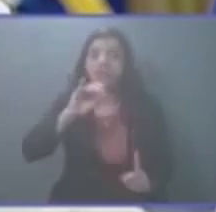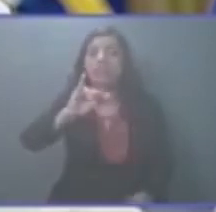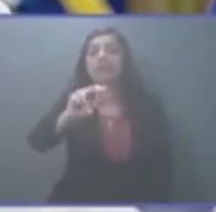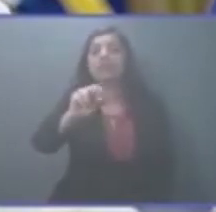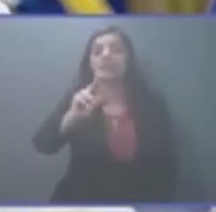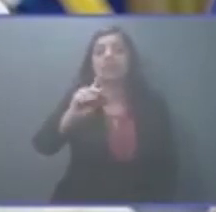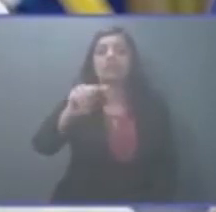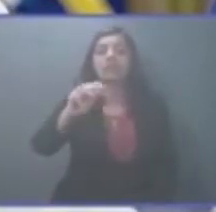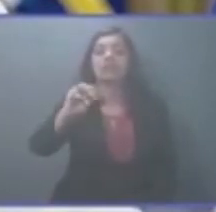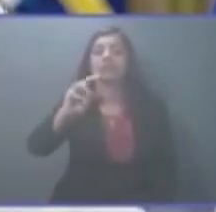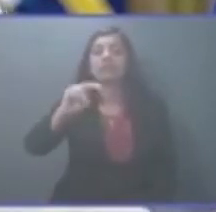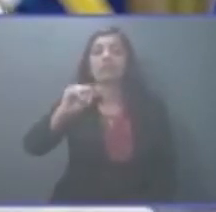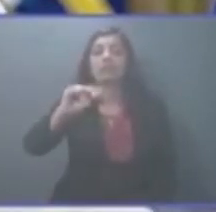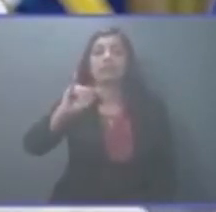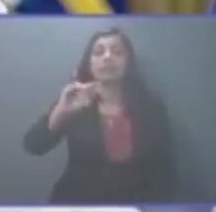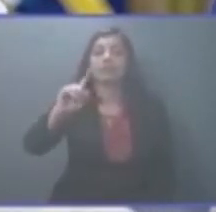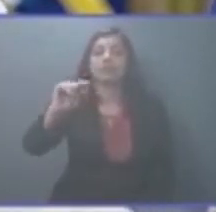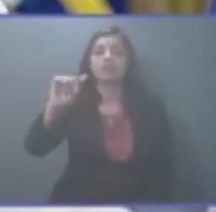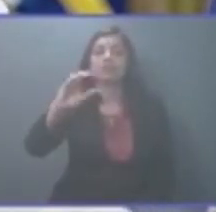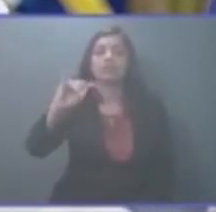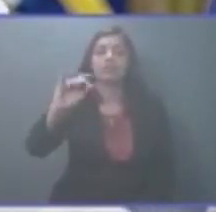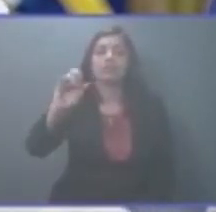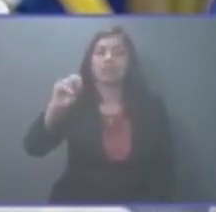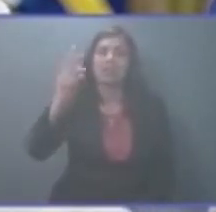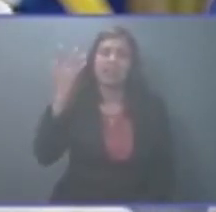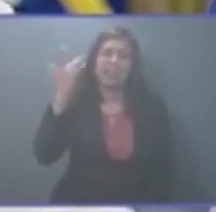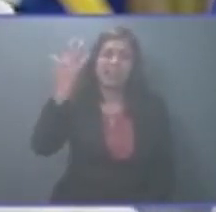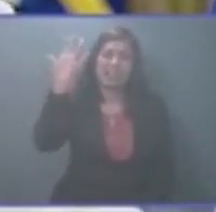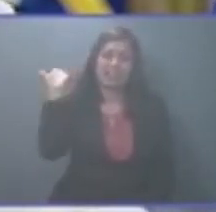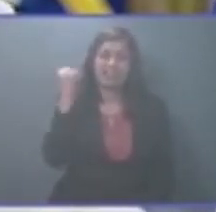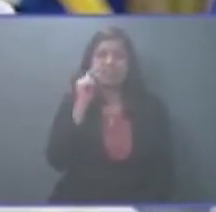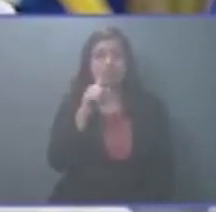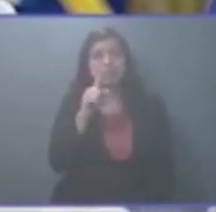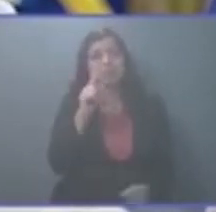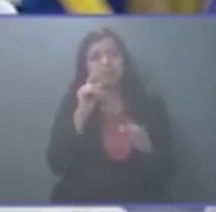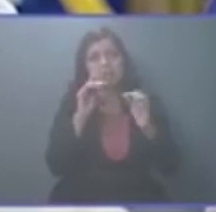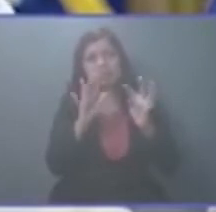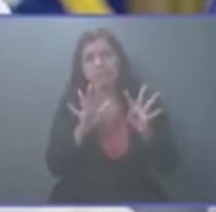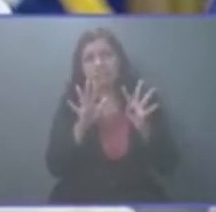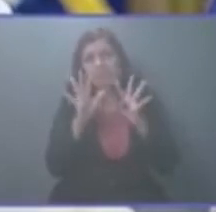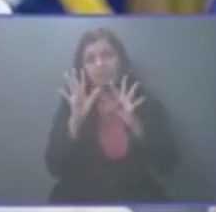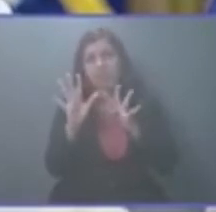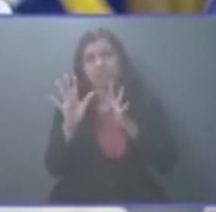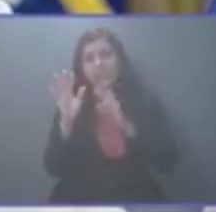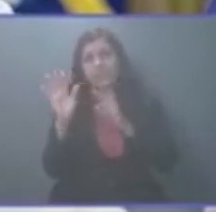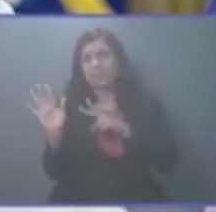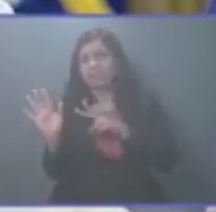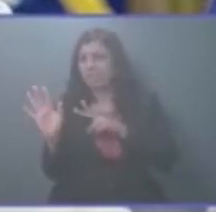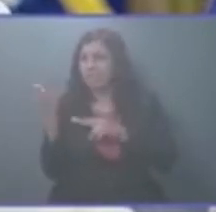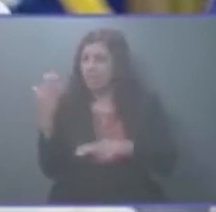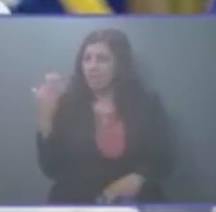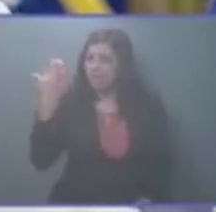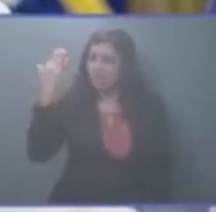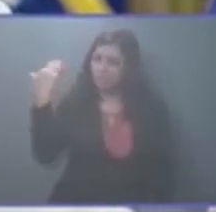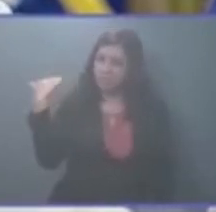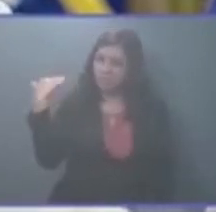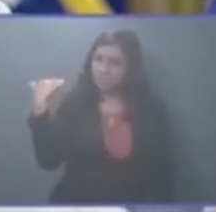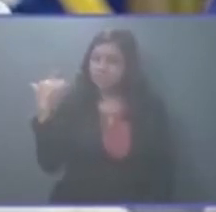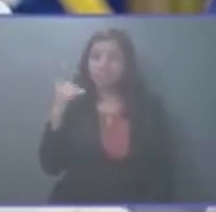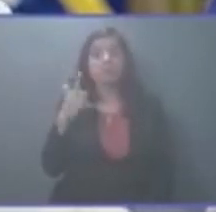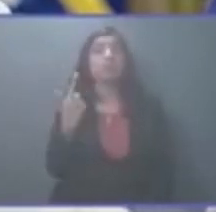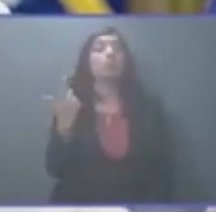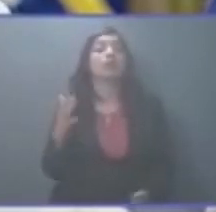consignado desde aquel momento allá en el año de 1997 cuando se produce la